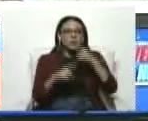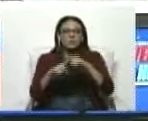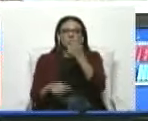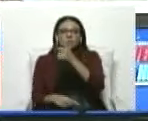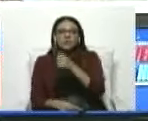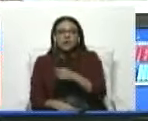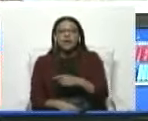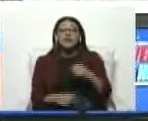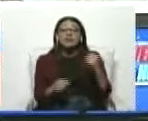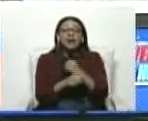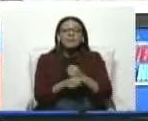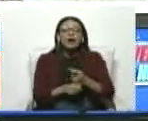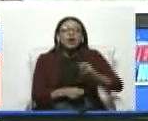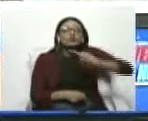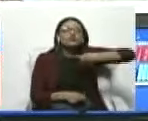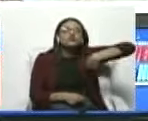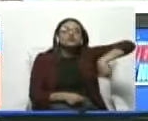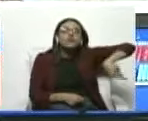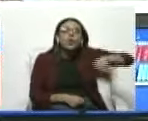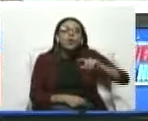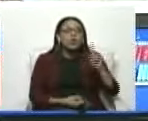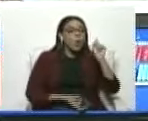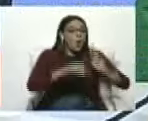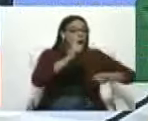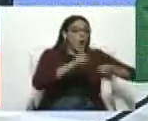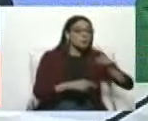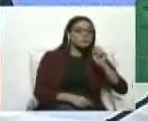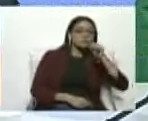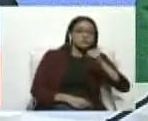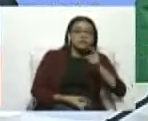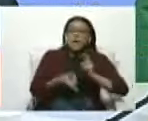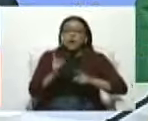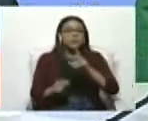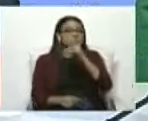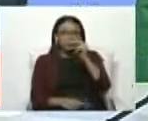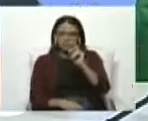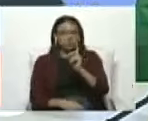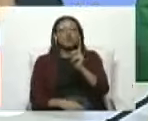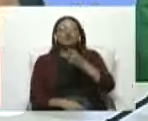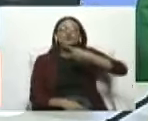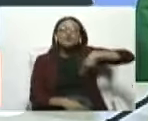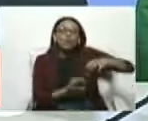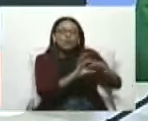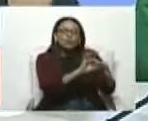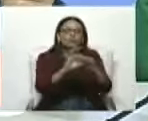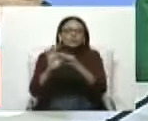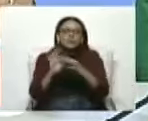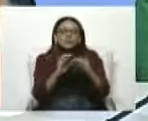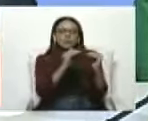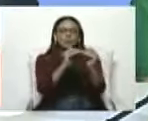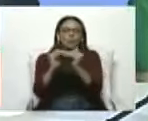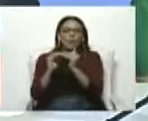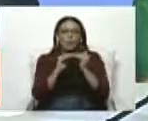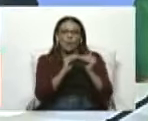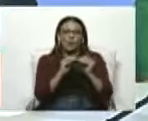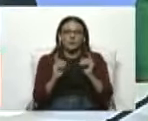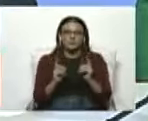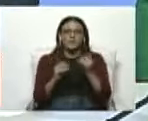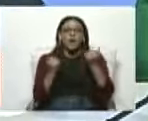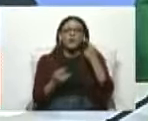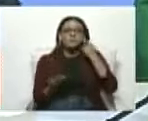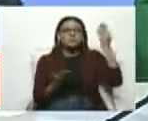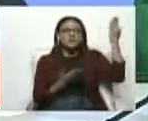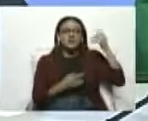Esto es un trabajo que debe ser bien hecho a profundidad. Vamos a ver este video y luego seguimos aquí. ¿Lo tenemos?